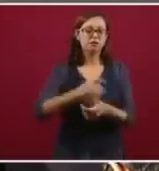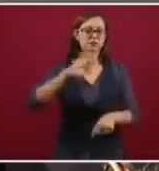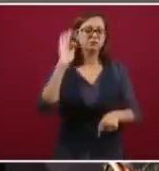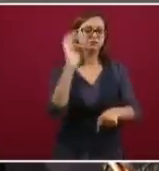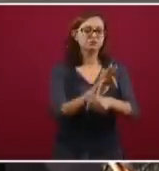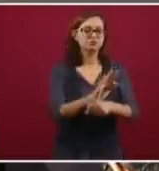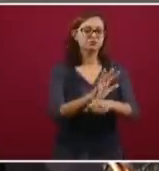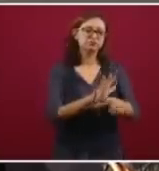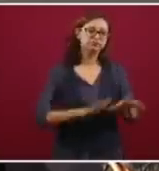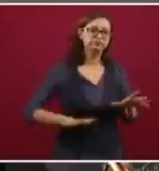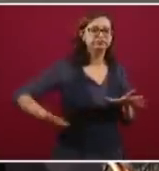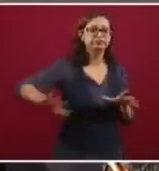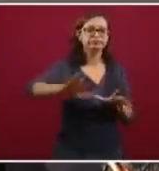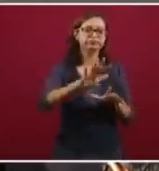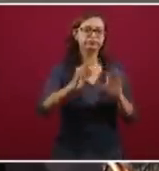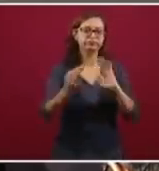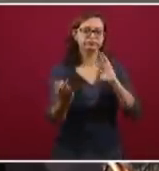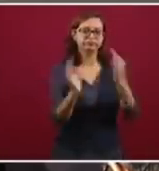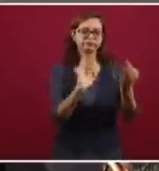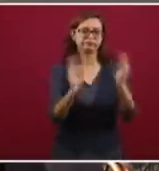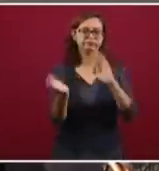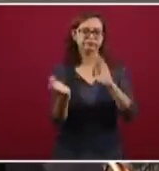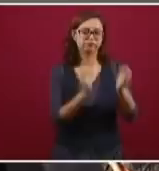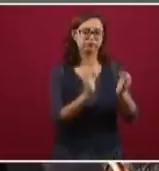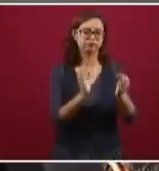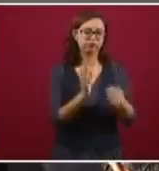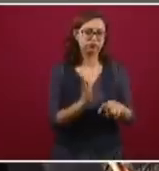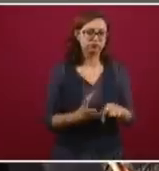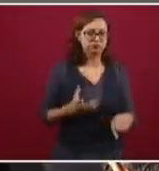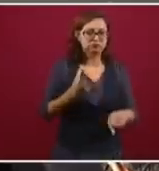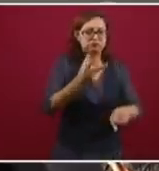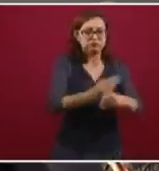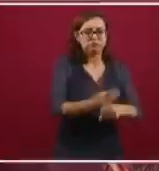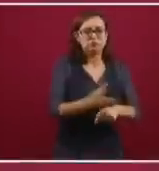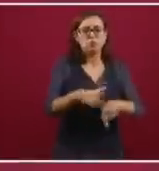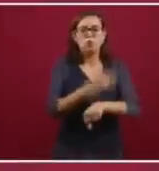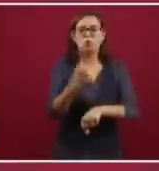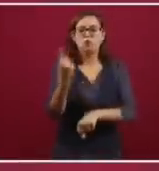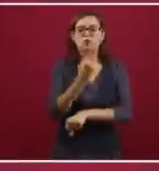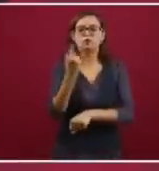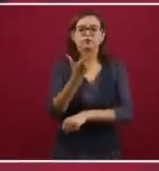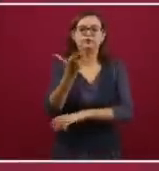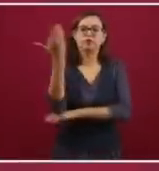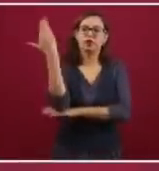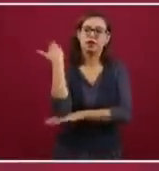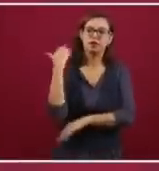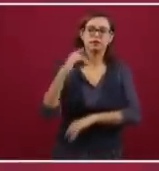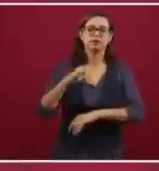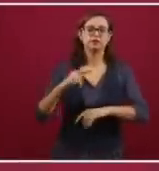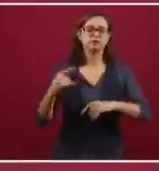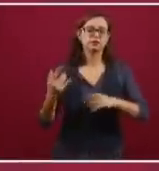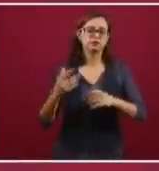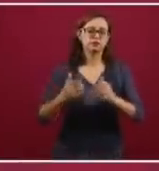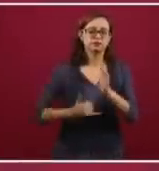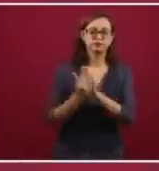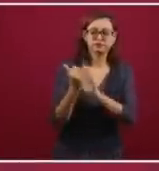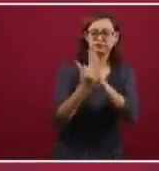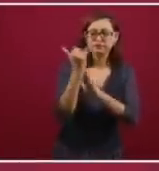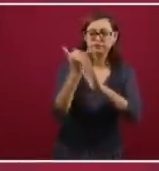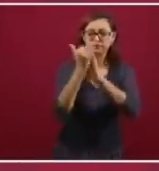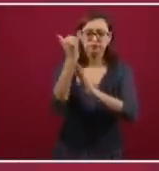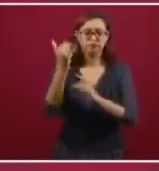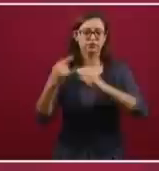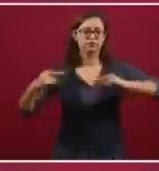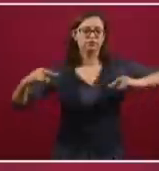de cuando se construyeron las autopistas, ¿no? Se puso la caseta, se